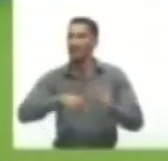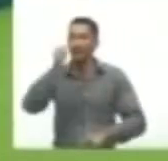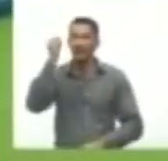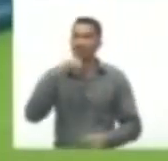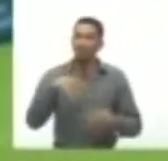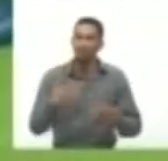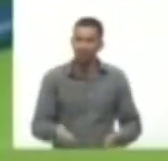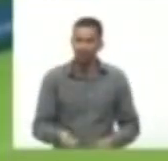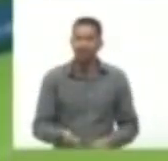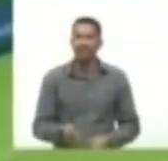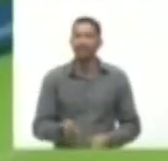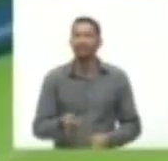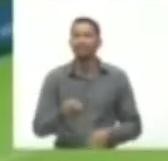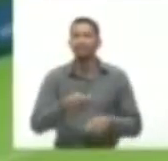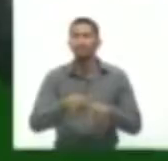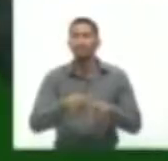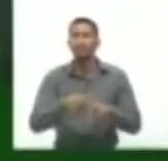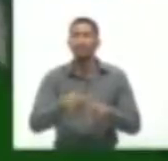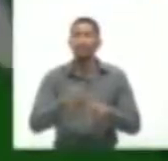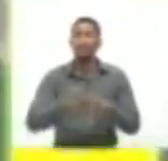por fuera del Mundial.